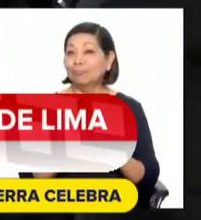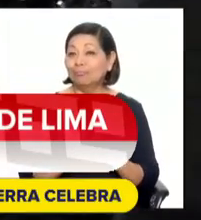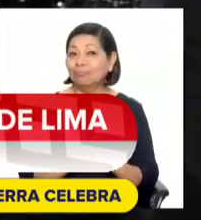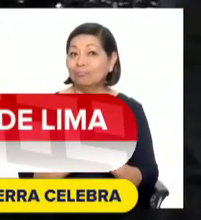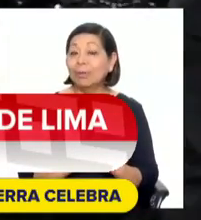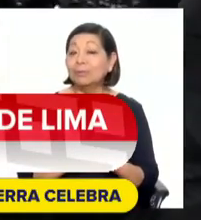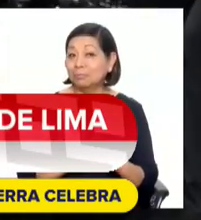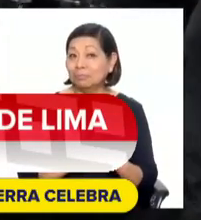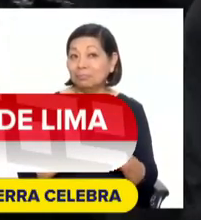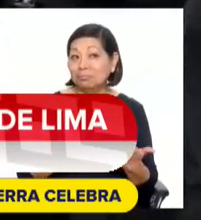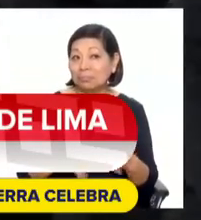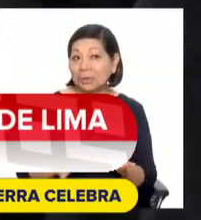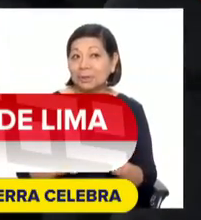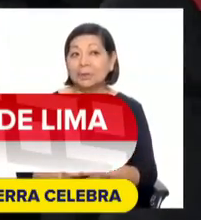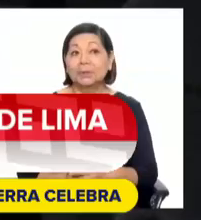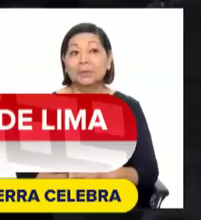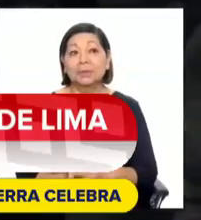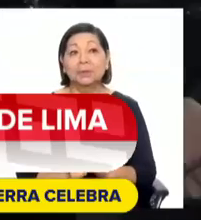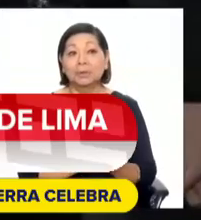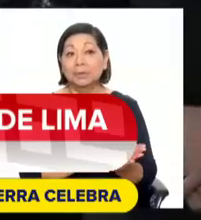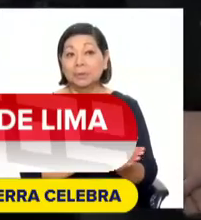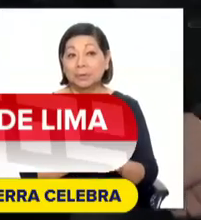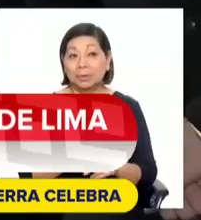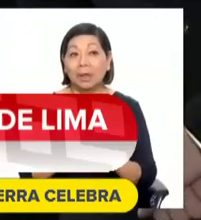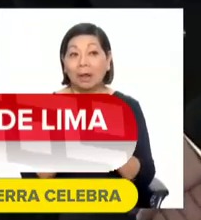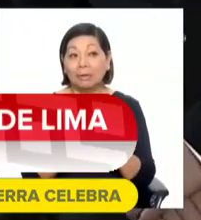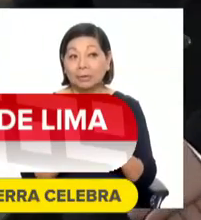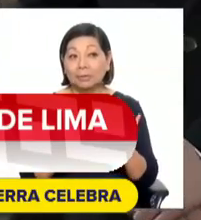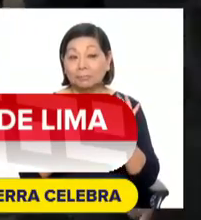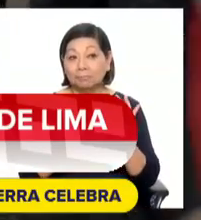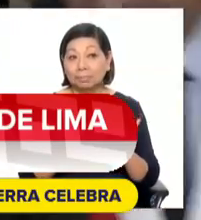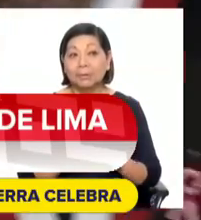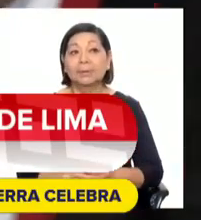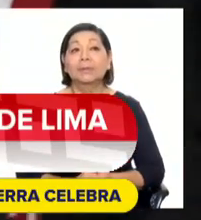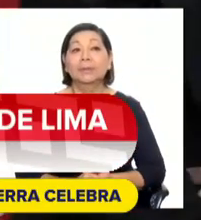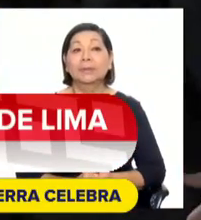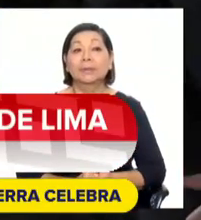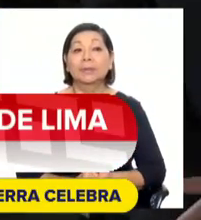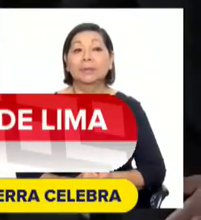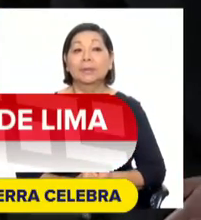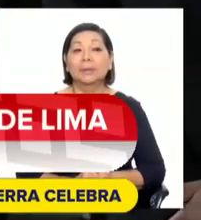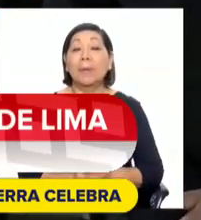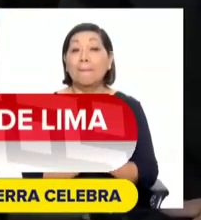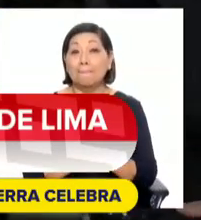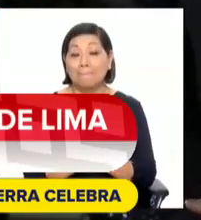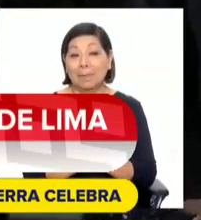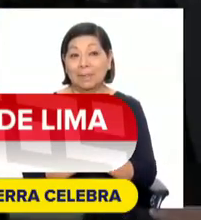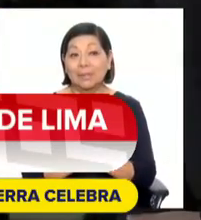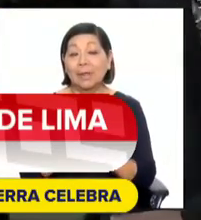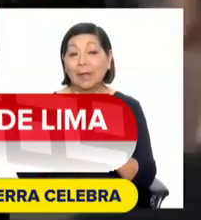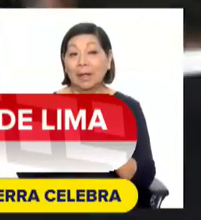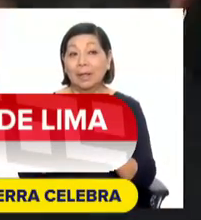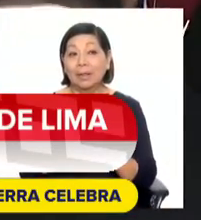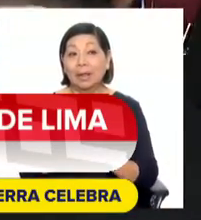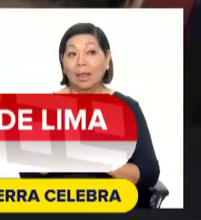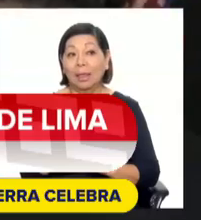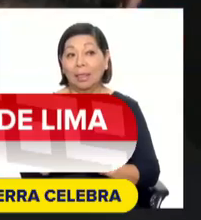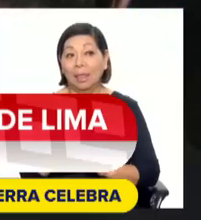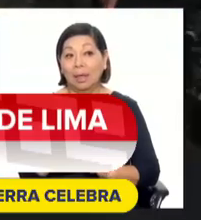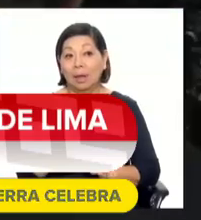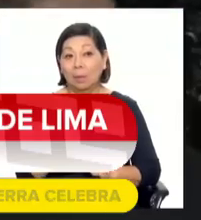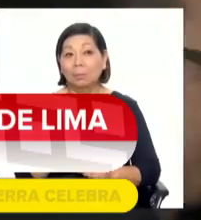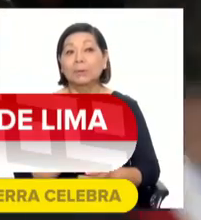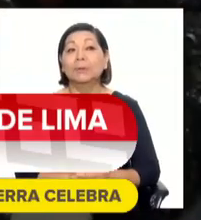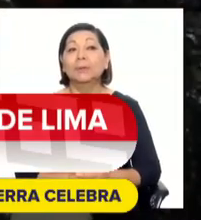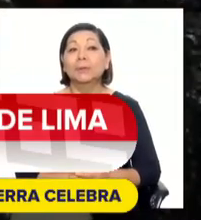tras también considerar lo que es la baja desaprobación, ¿no? De aprobación, perdón, de la